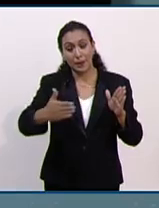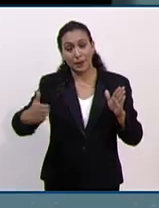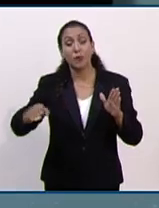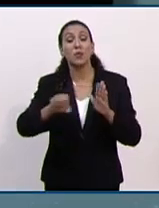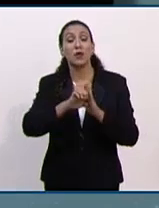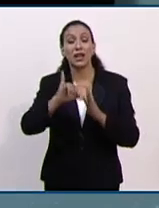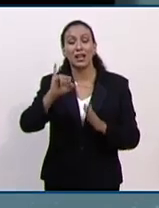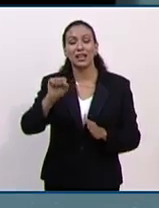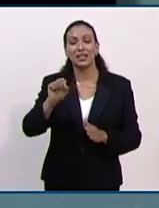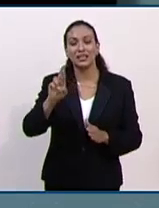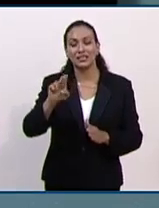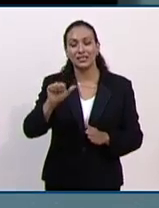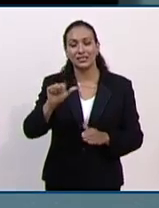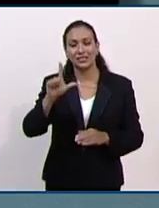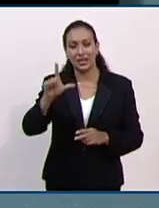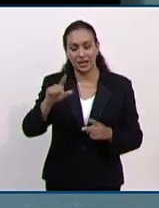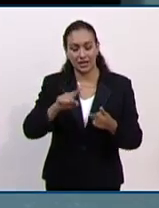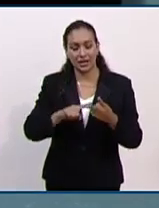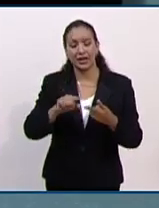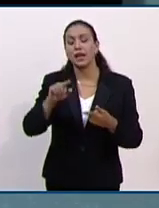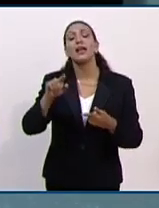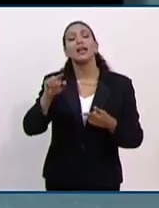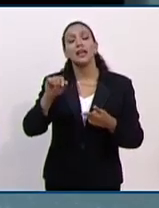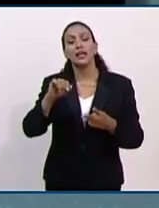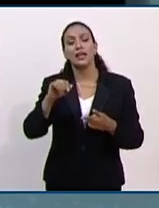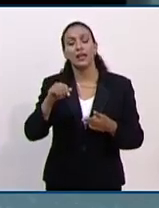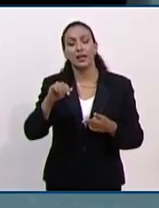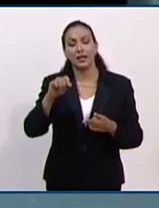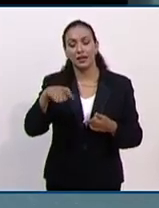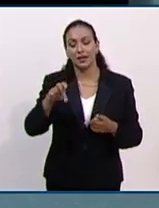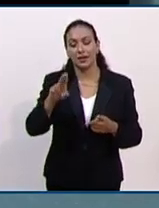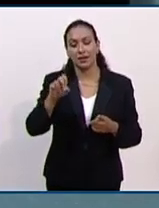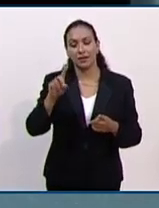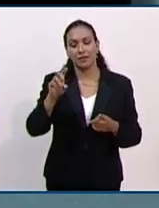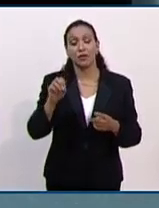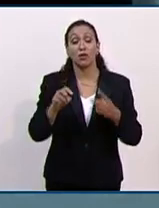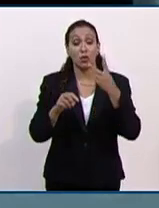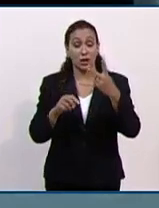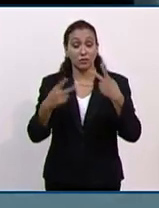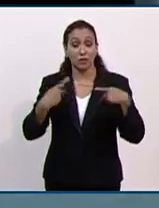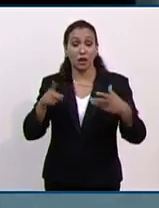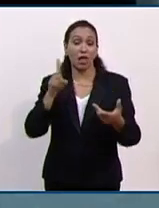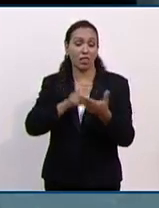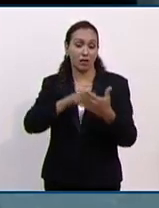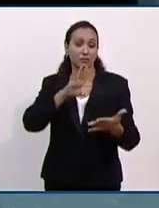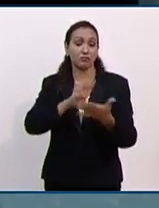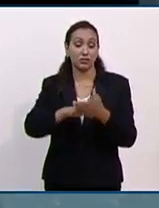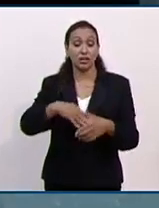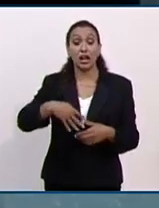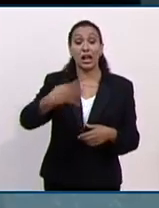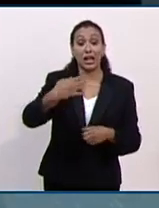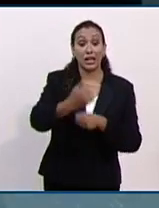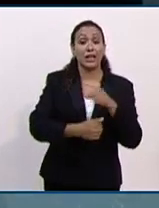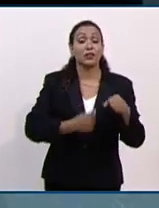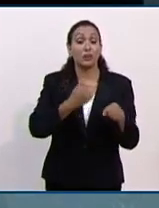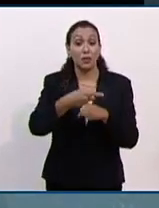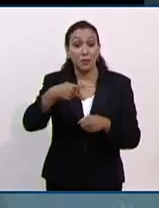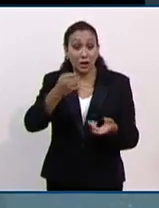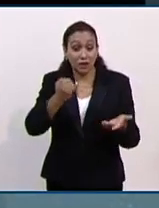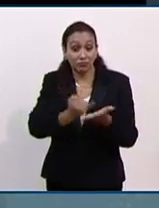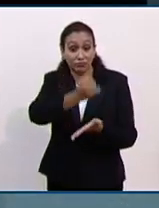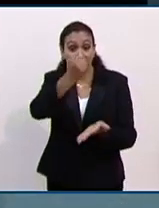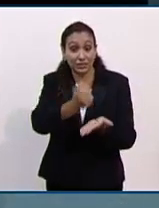Israel Vallarta y Brenda Quevedo, que llevan 18 y 14 años en prisión respectivamente sin que se les haya